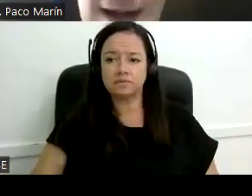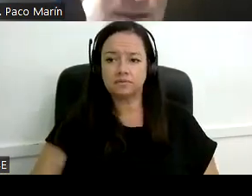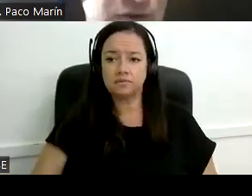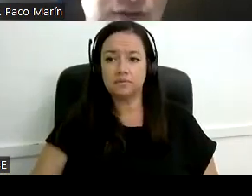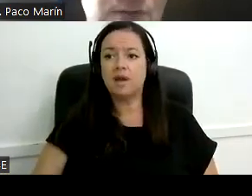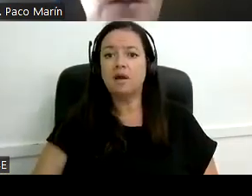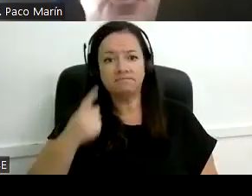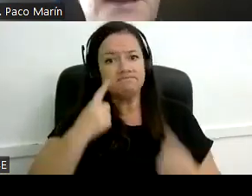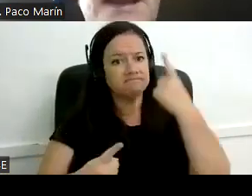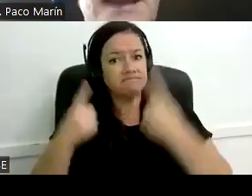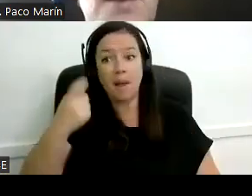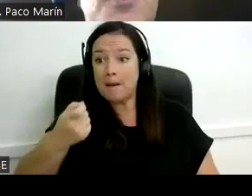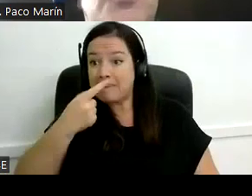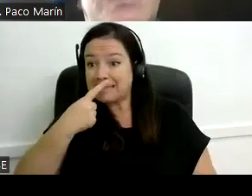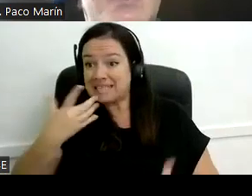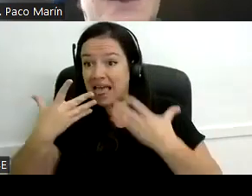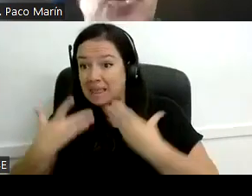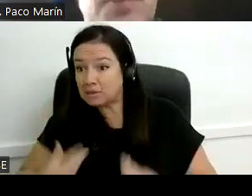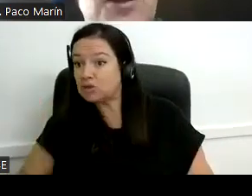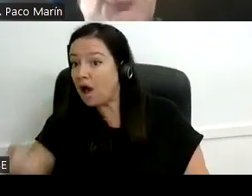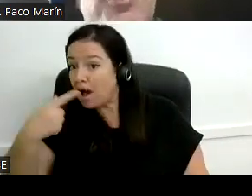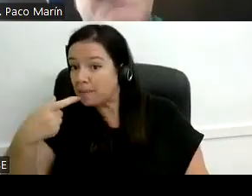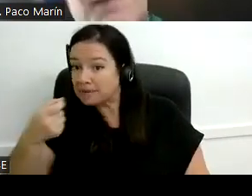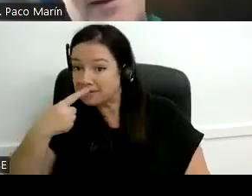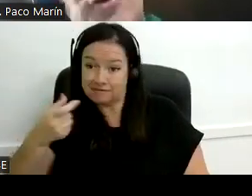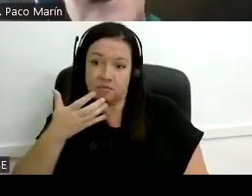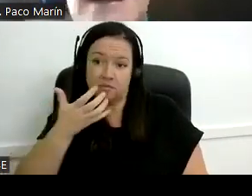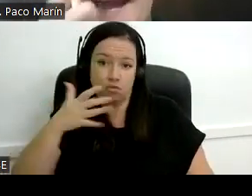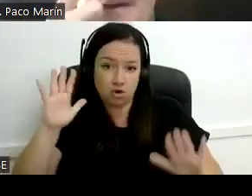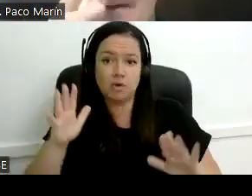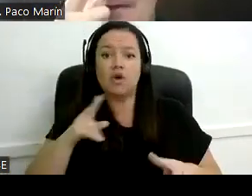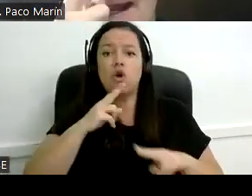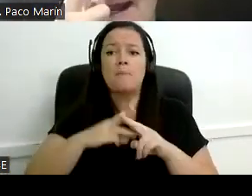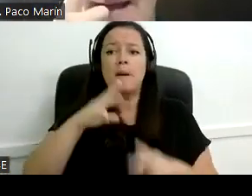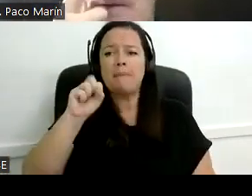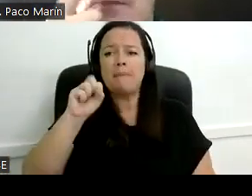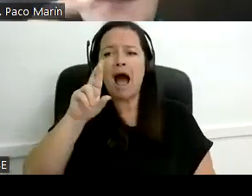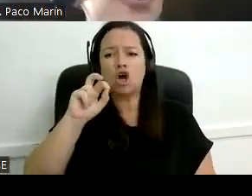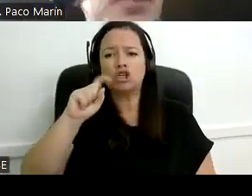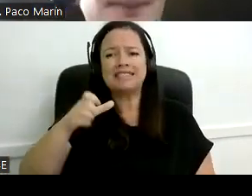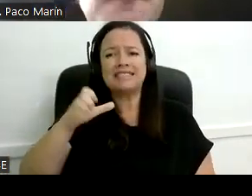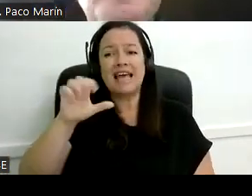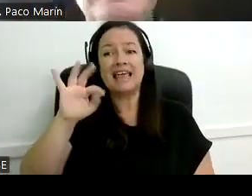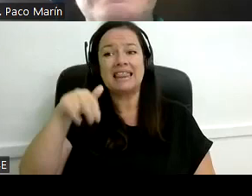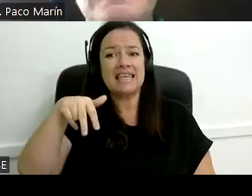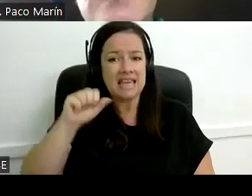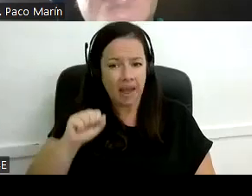es raro, ni muchísimo menos, que una persona a la que le hemos pautado, por ejemplo, una paroxetina o un